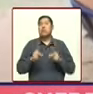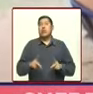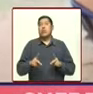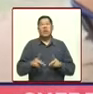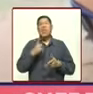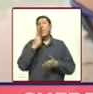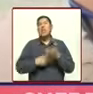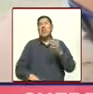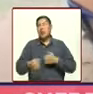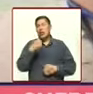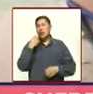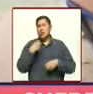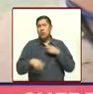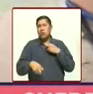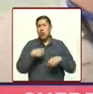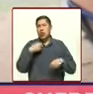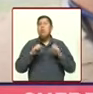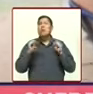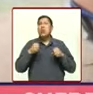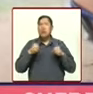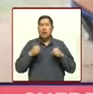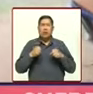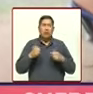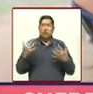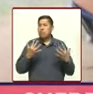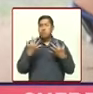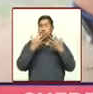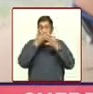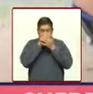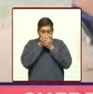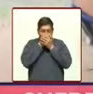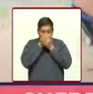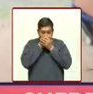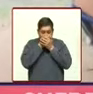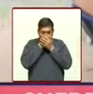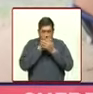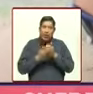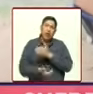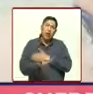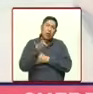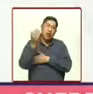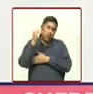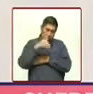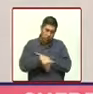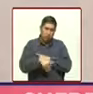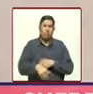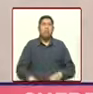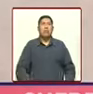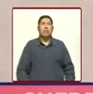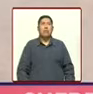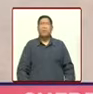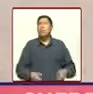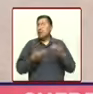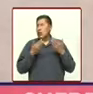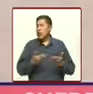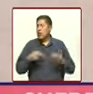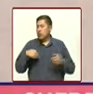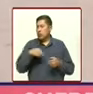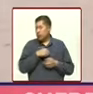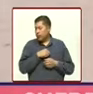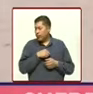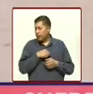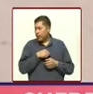realidad que ellos viven para poder subsistir con el tema de la humareda, tanto por el día como por la noche. Aquí ahorita